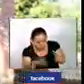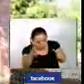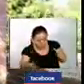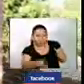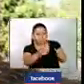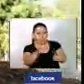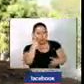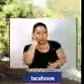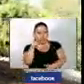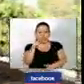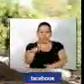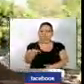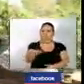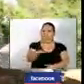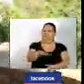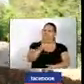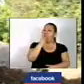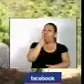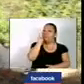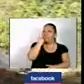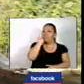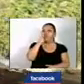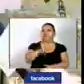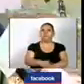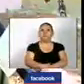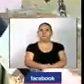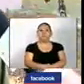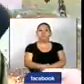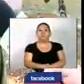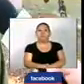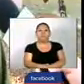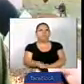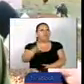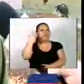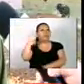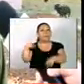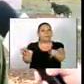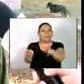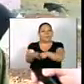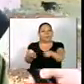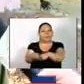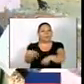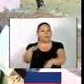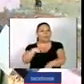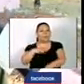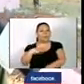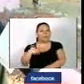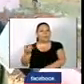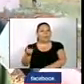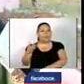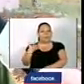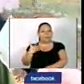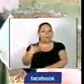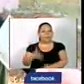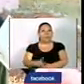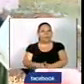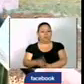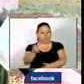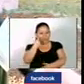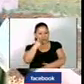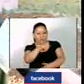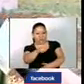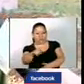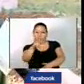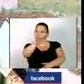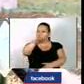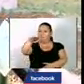terreno lo veían como tierra misteriosa y un hermano que venía con nosotros dijo que cuando vio el